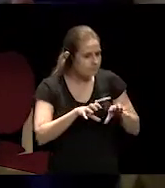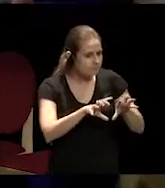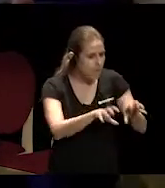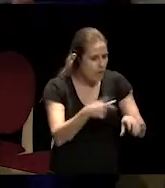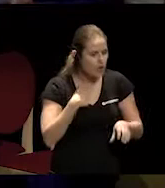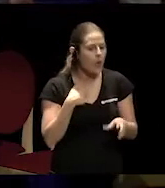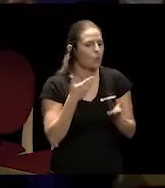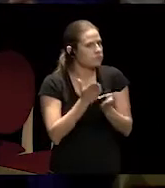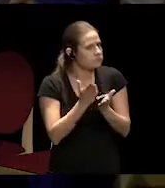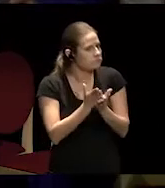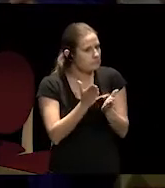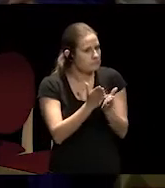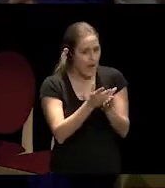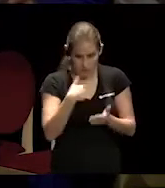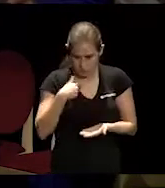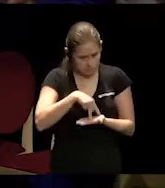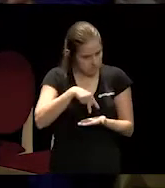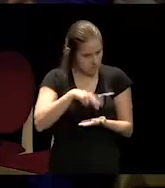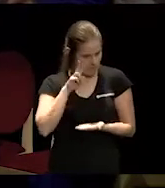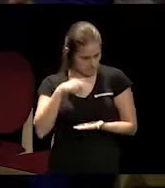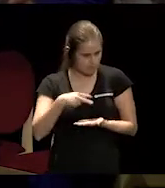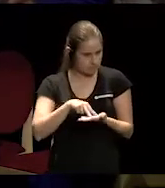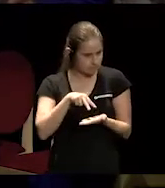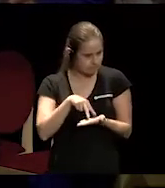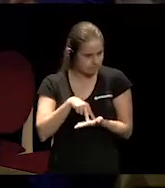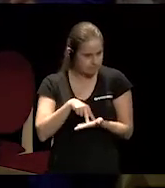muchos cursos. Aquí me veis.